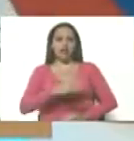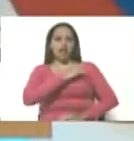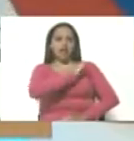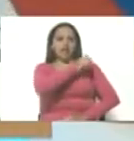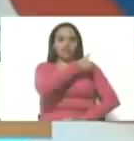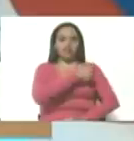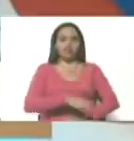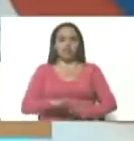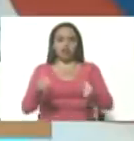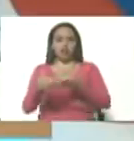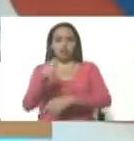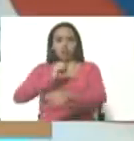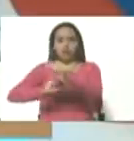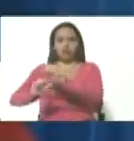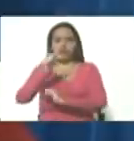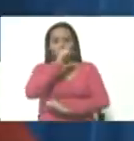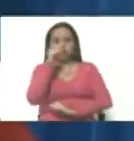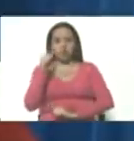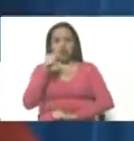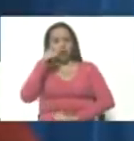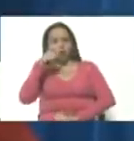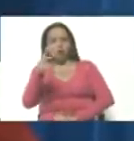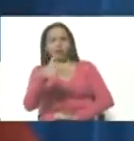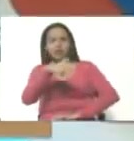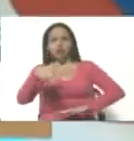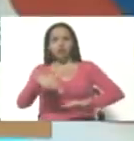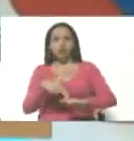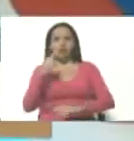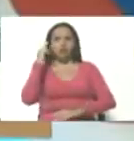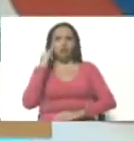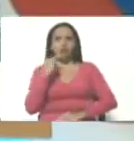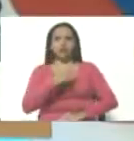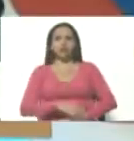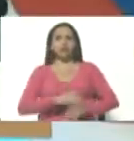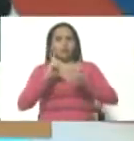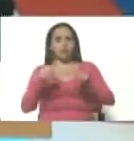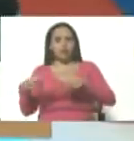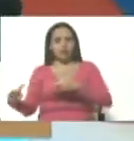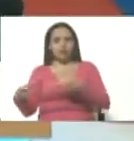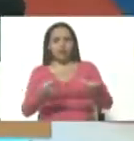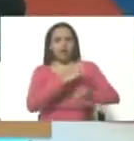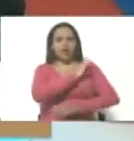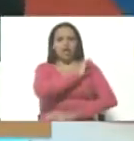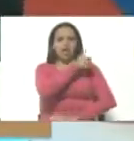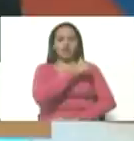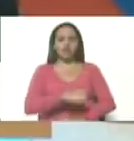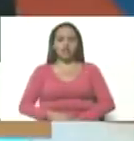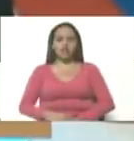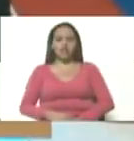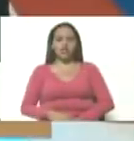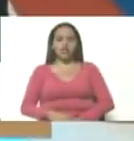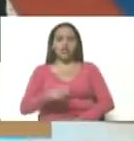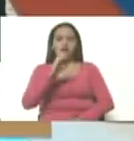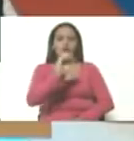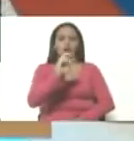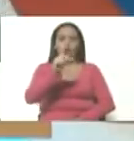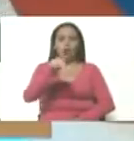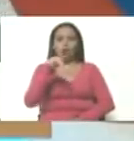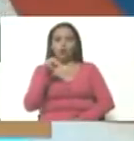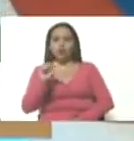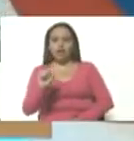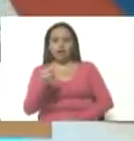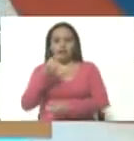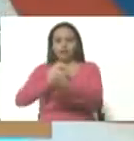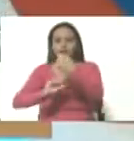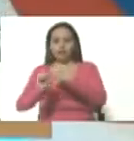Bolivariana, general de División José Castillo, igualmente al jefe de la Oficina Nacional Antidroga, órgano rector de